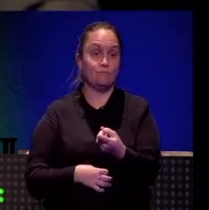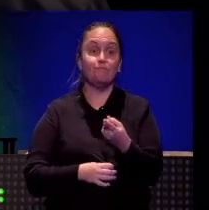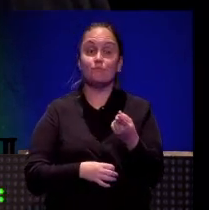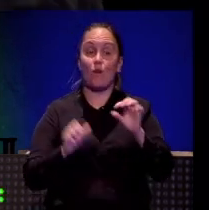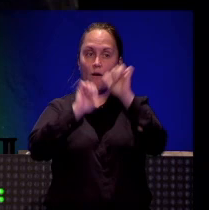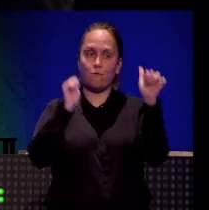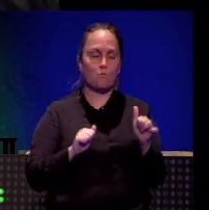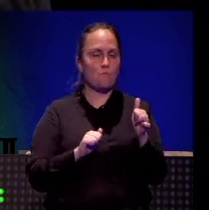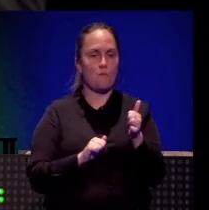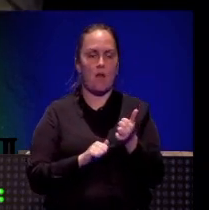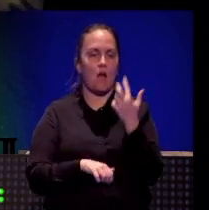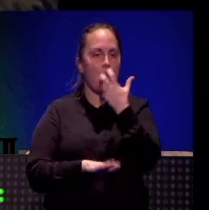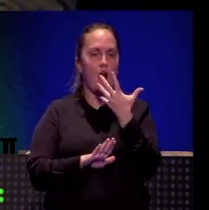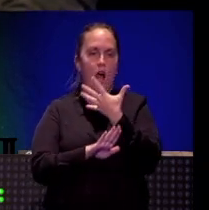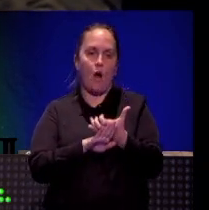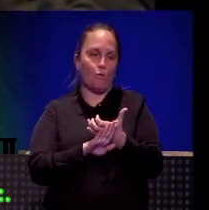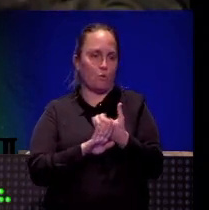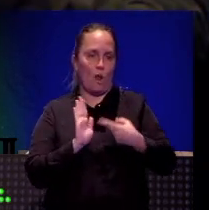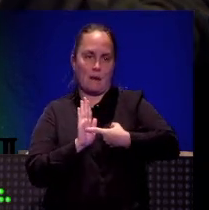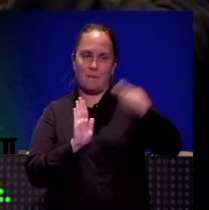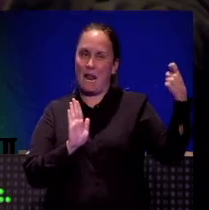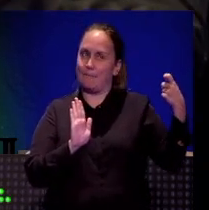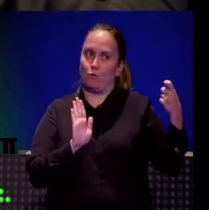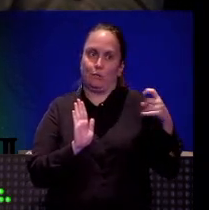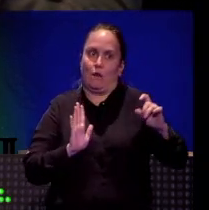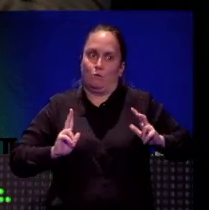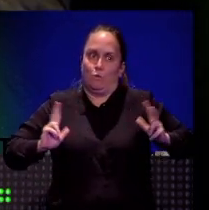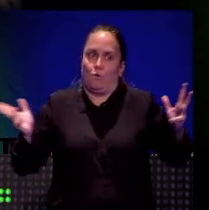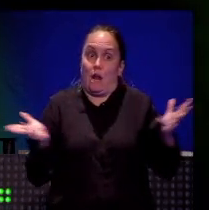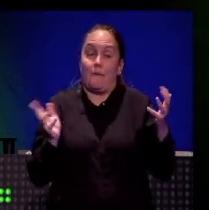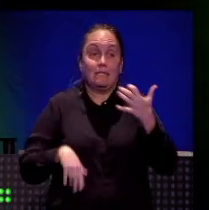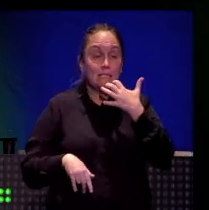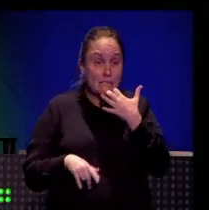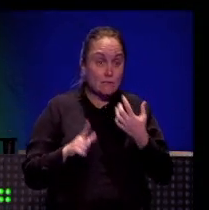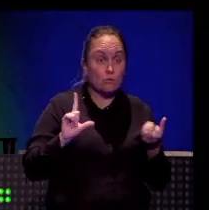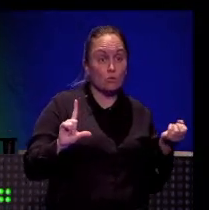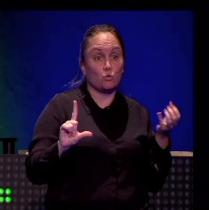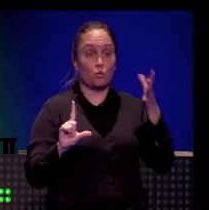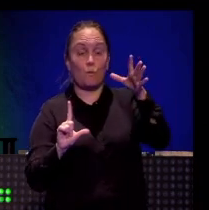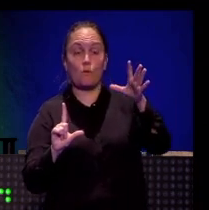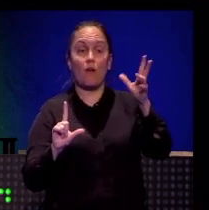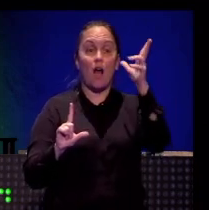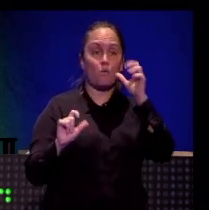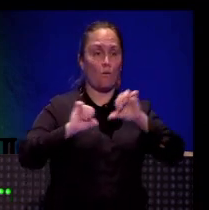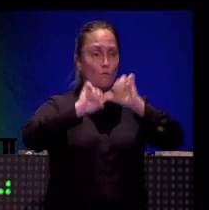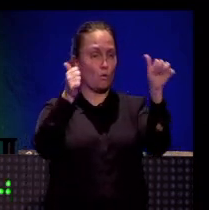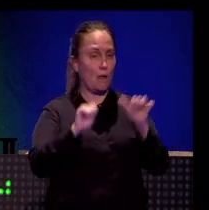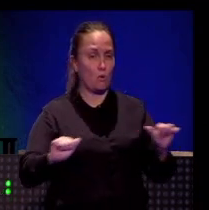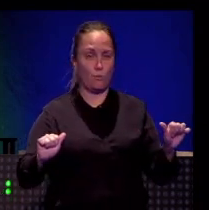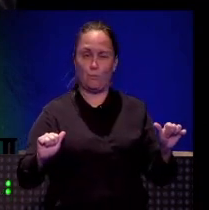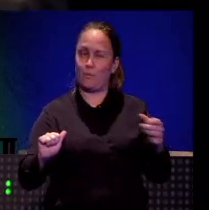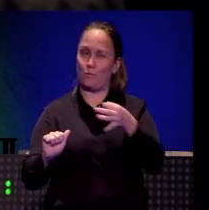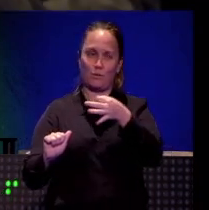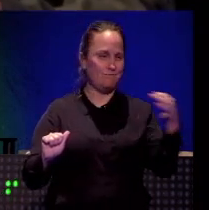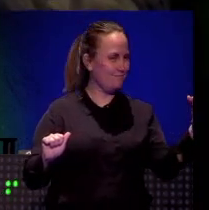audio grasa que digas algo muy gordo eso solamente lo he hecho quizás cuando he subido algún episodio y el formato de audio no era